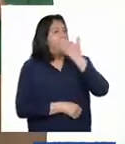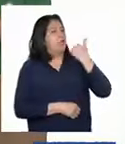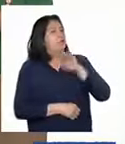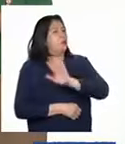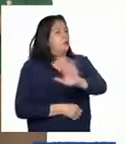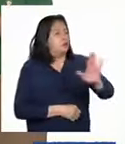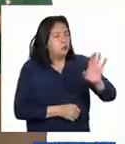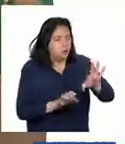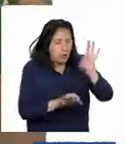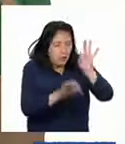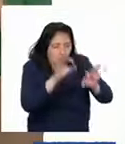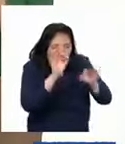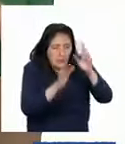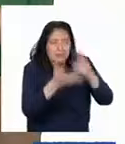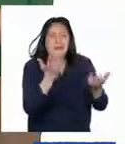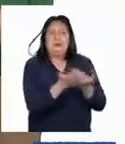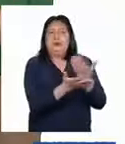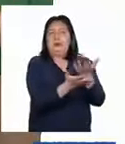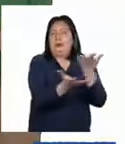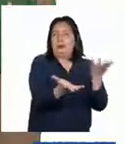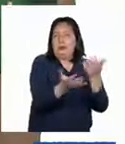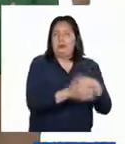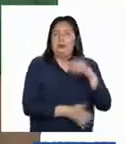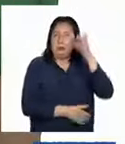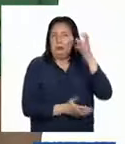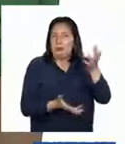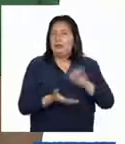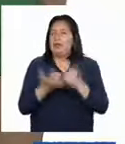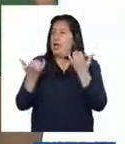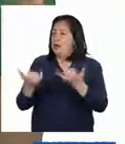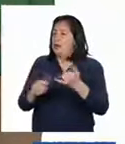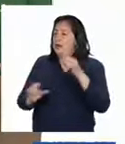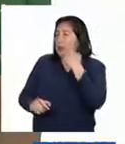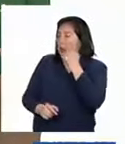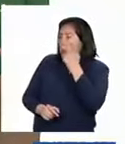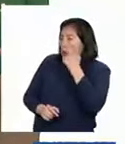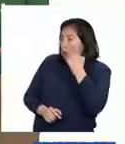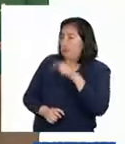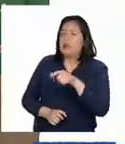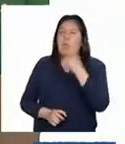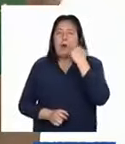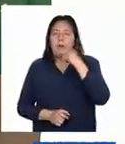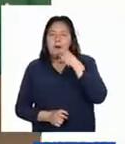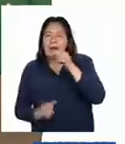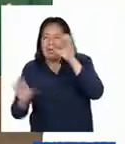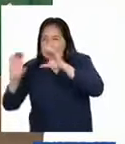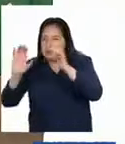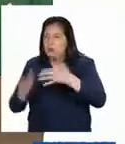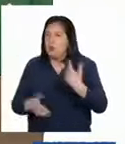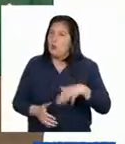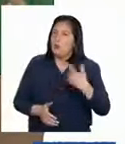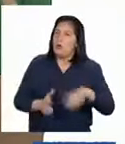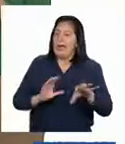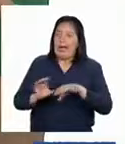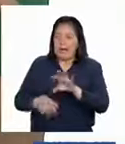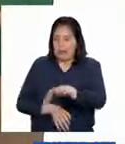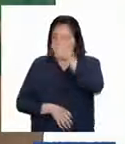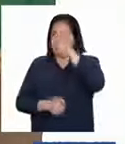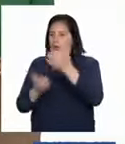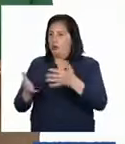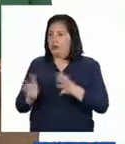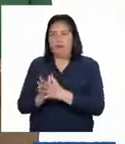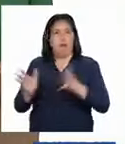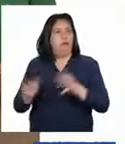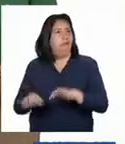mediante sus descubrimientos. El día de hoy vamos a conocer científicas y científicos que han realizado grandes descubrimientos.